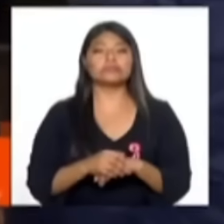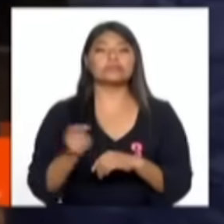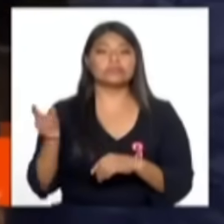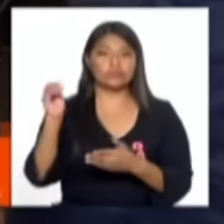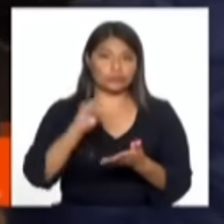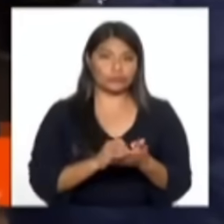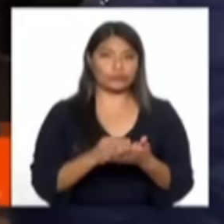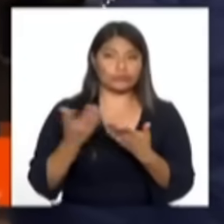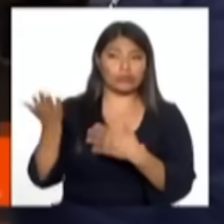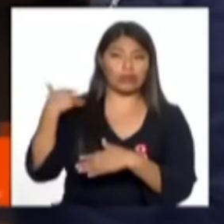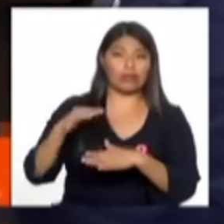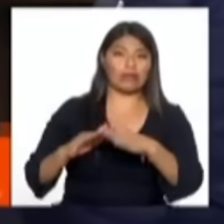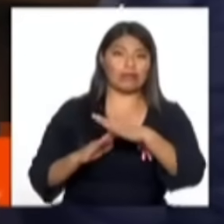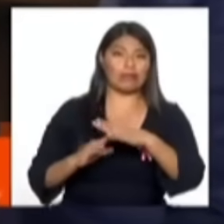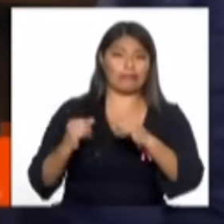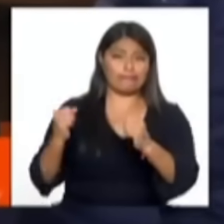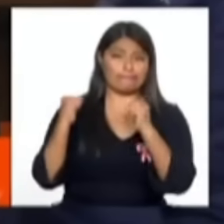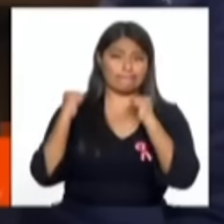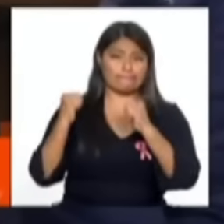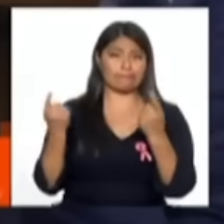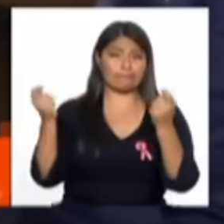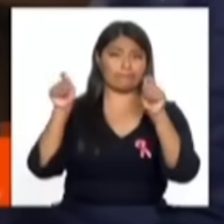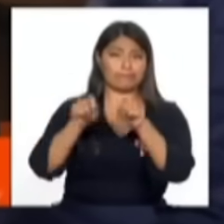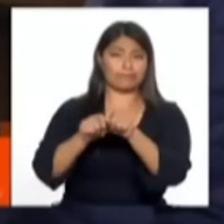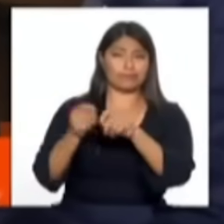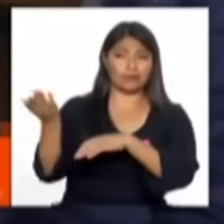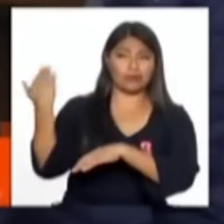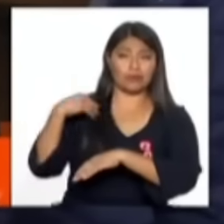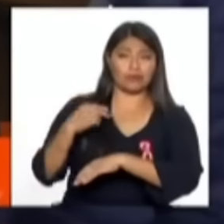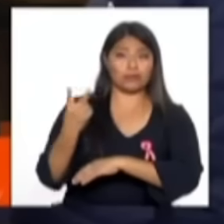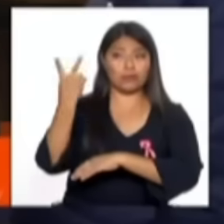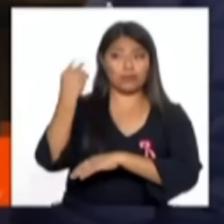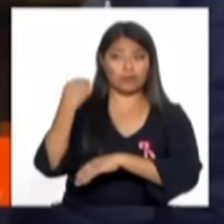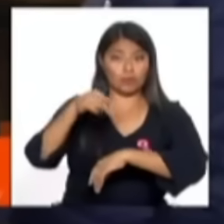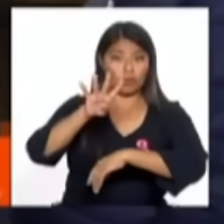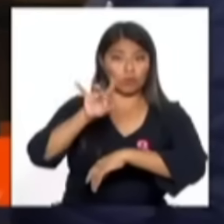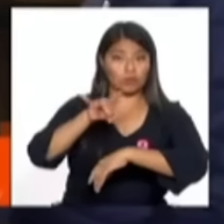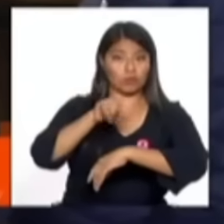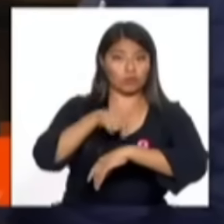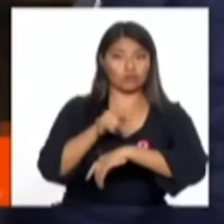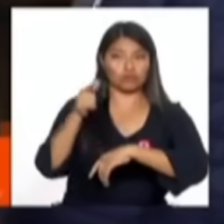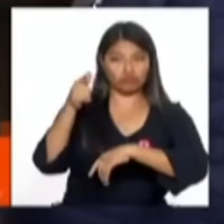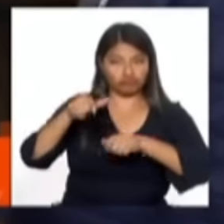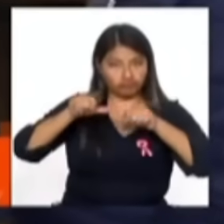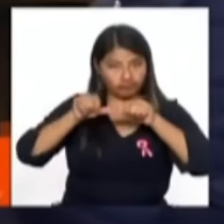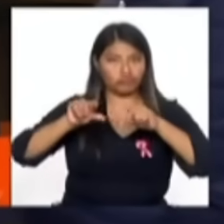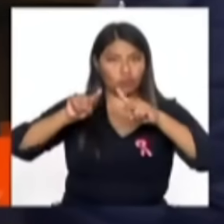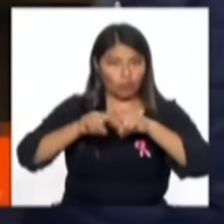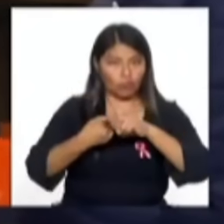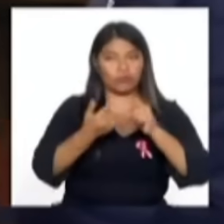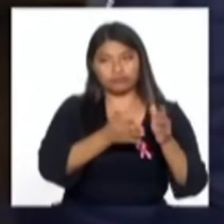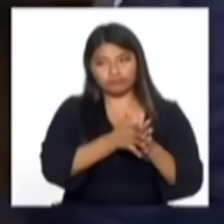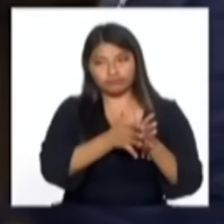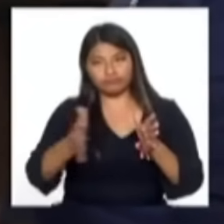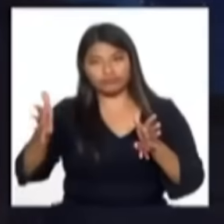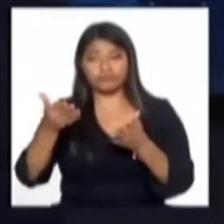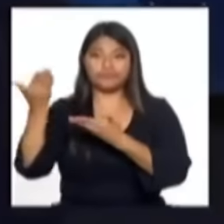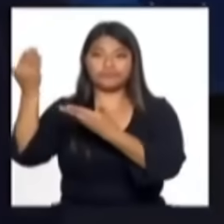reiterar, este paro rige a partir de la medianoche del día de hoy. Regresamos con ustedes, Romy Gastón, a Estudios Centrales.